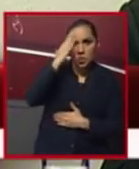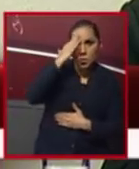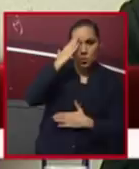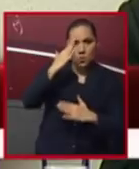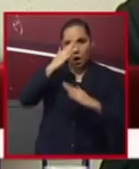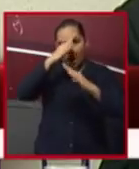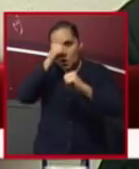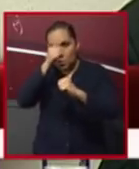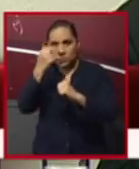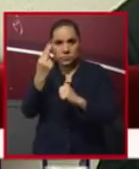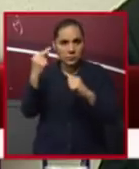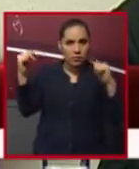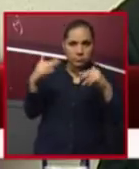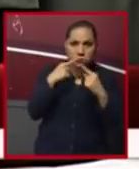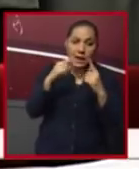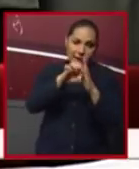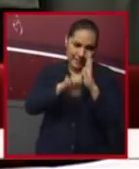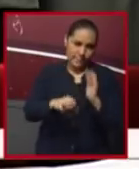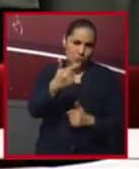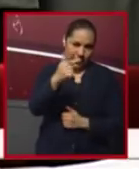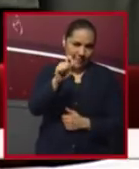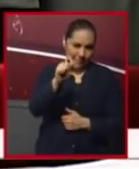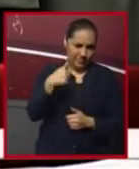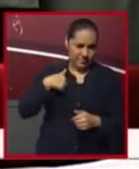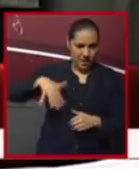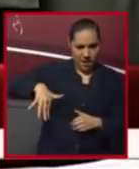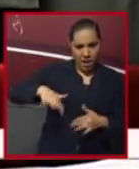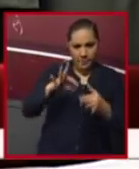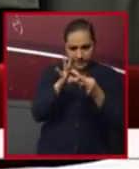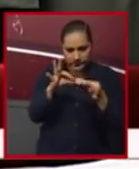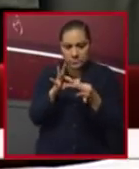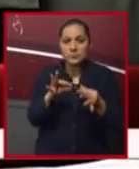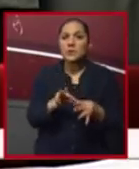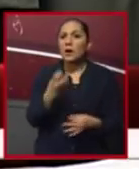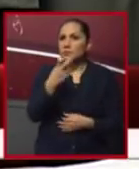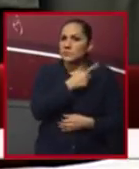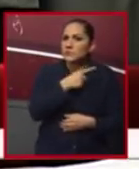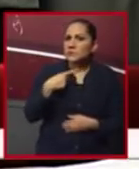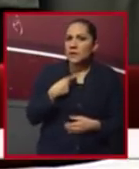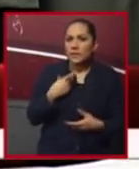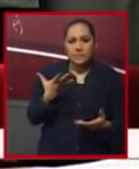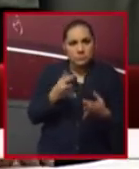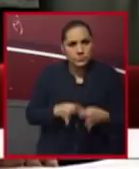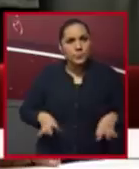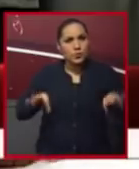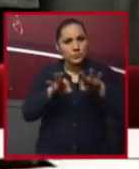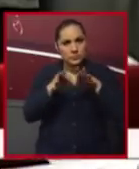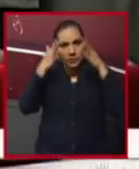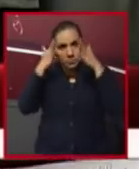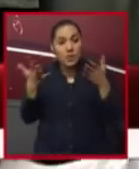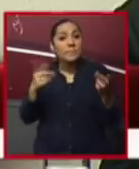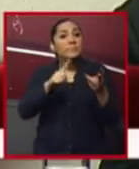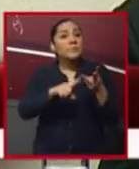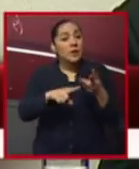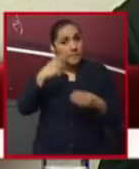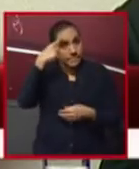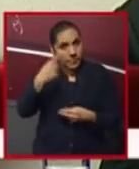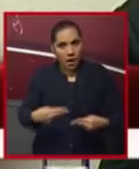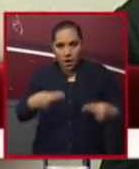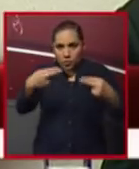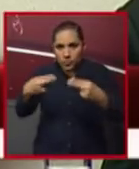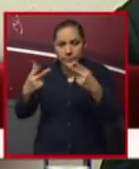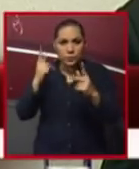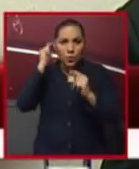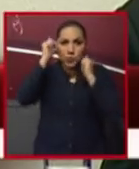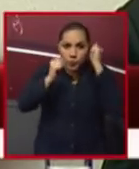mencioné. Tres, sumar al intenso trabajo de promoción comercial y turística, así como de atracción de flujos de